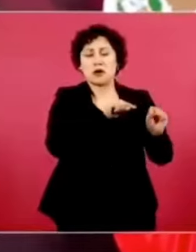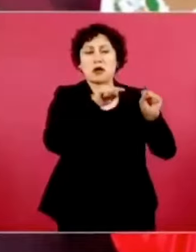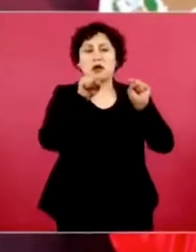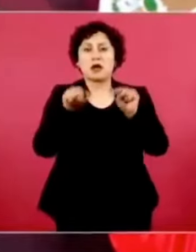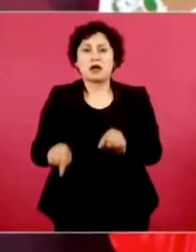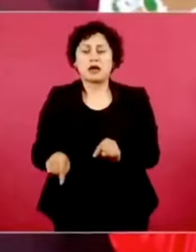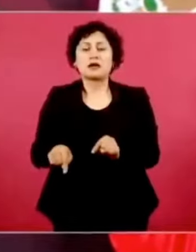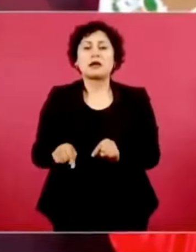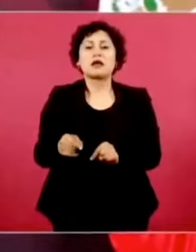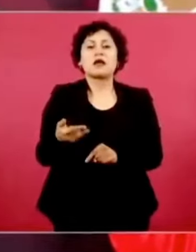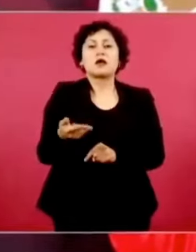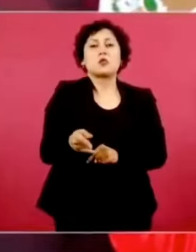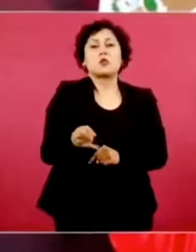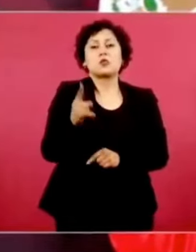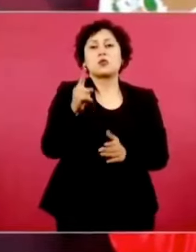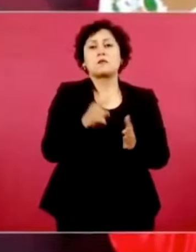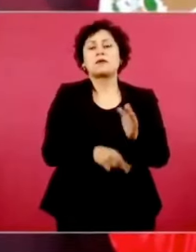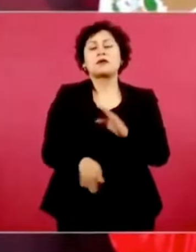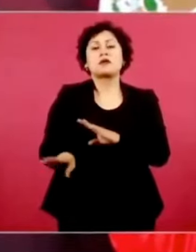11 entra la triunfal,